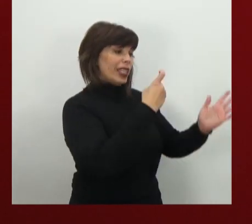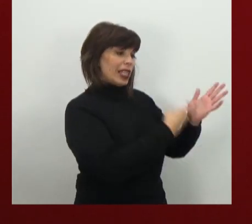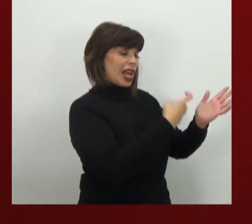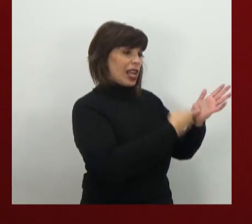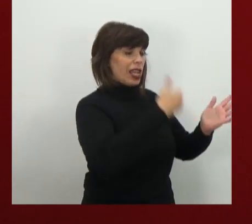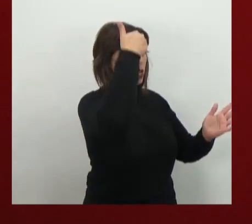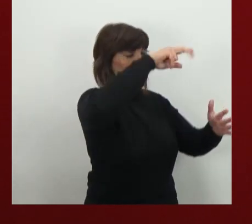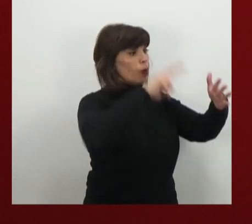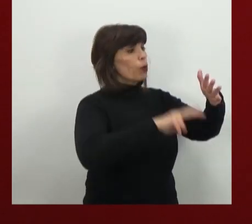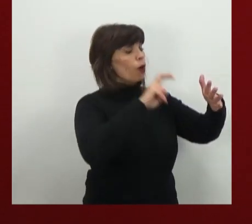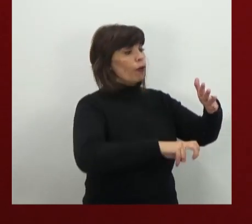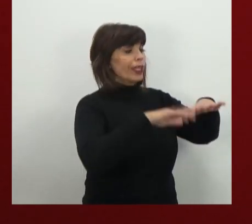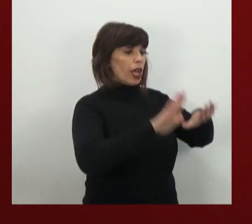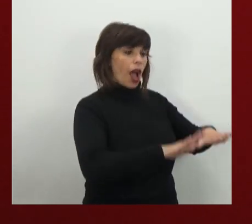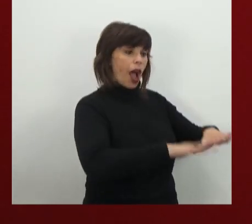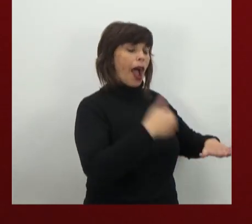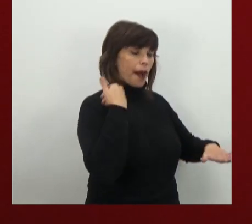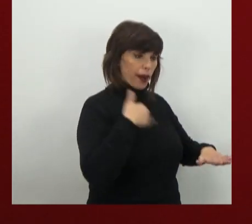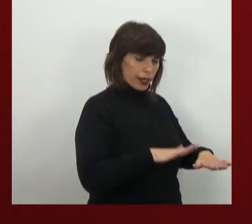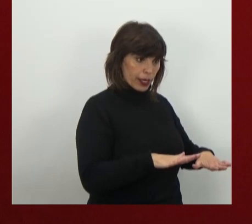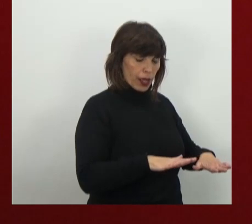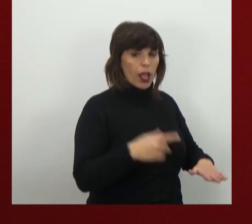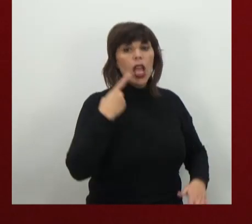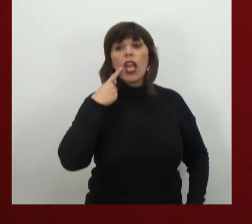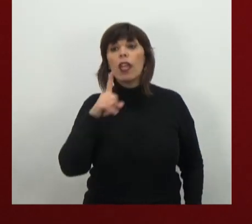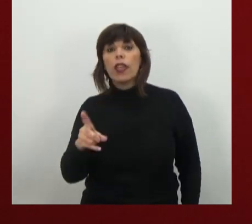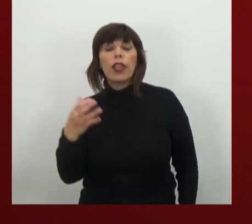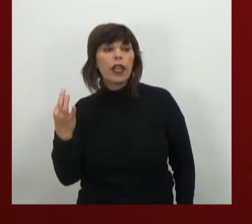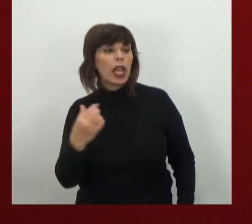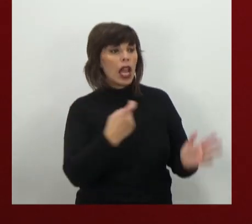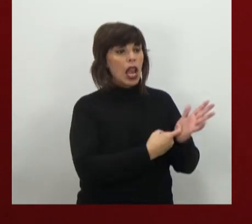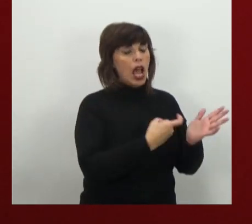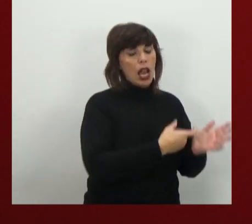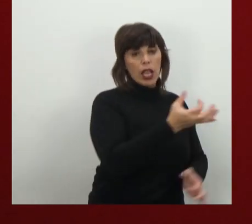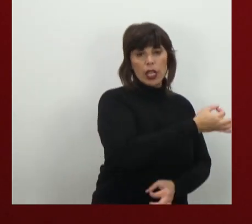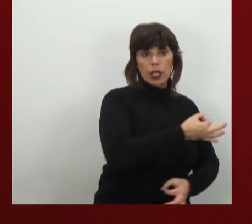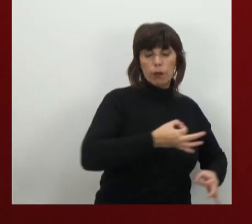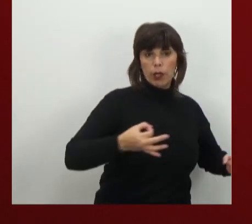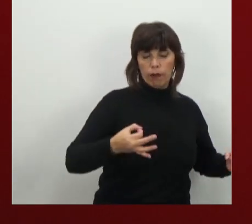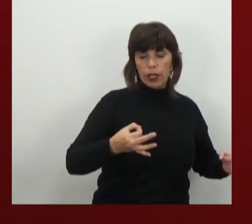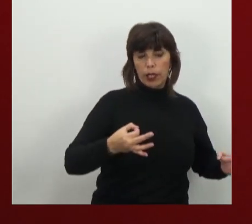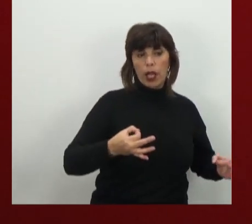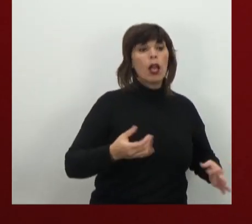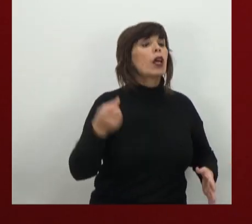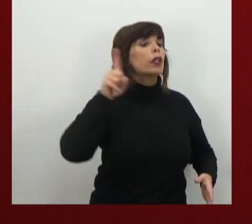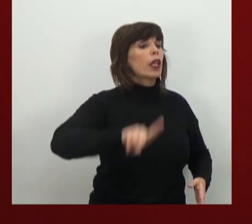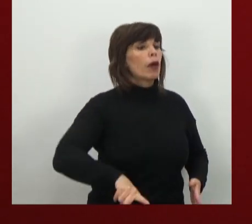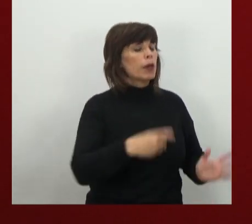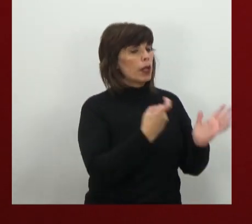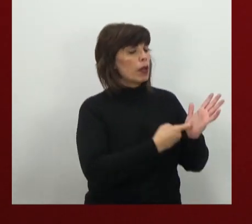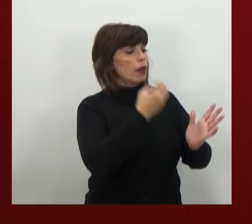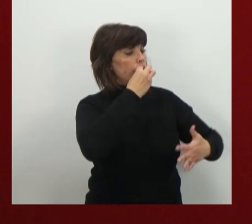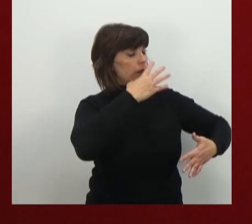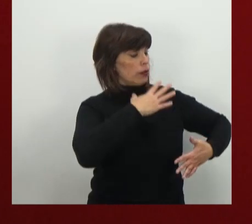Salmo 19, 7 dice que la ley es perfecta. Romanos 7 dice que la ley es buena.